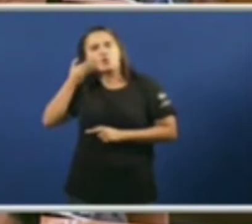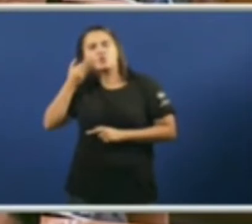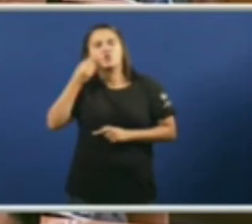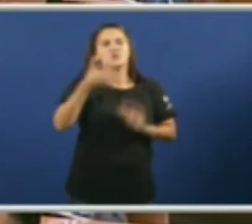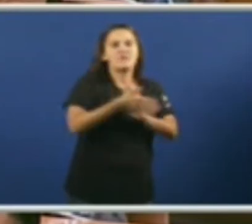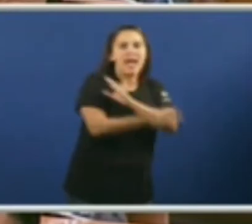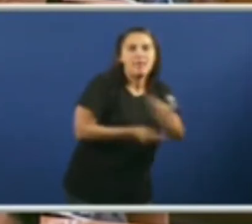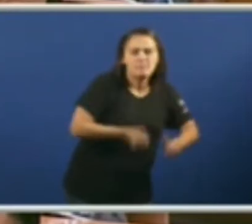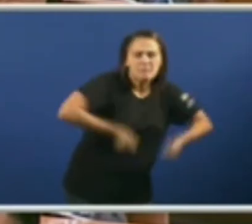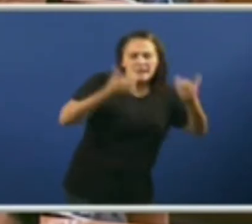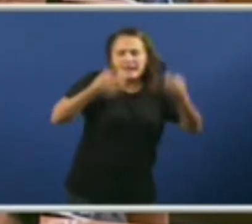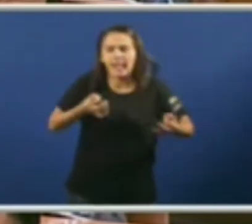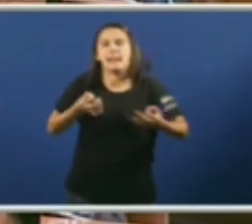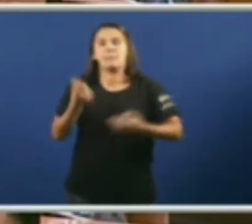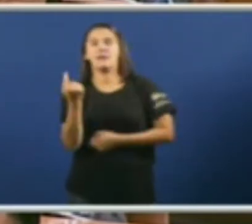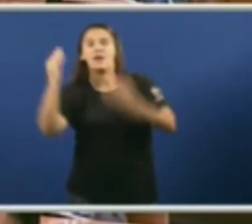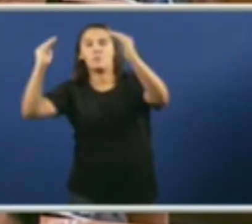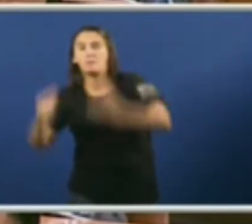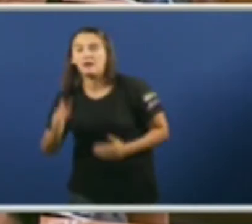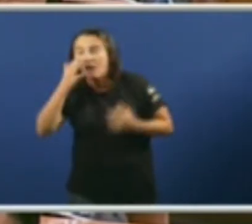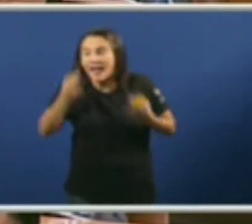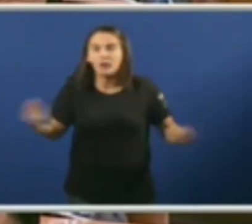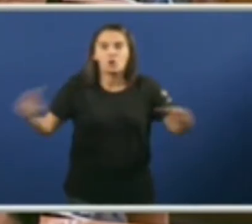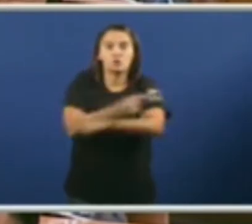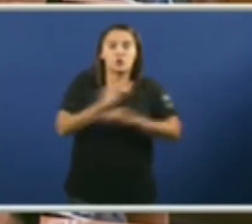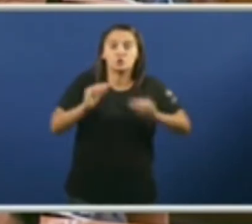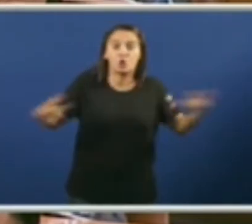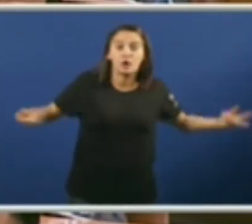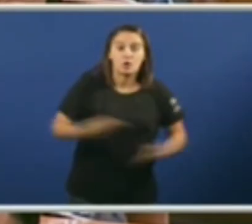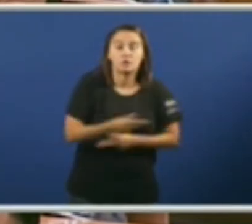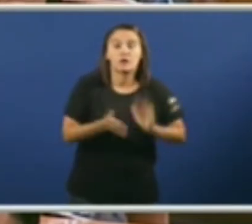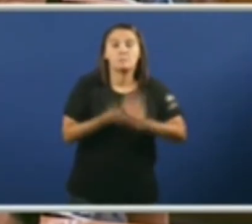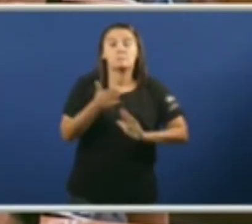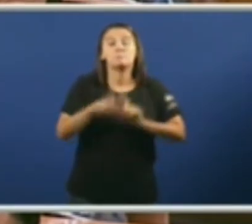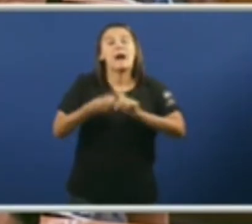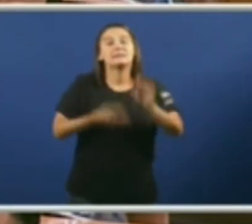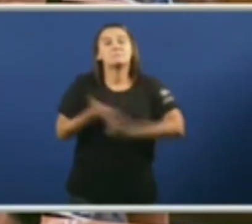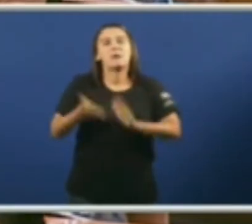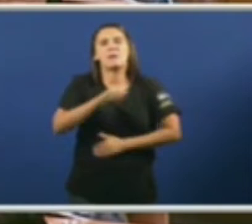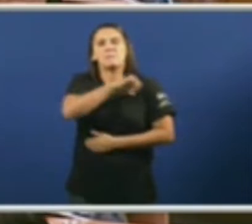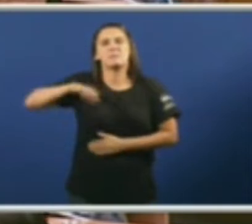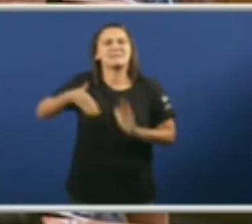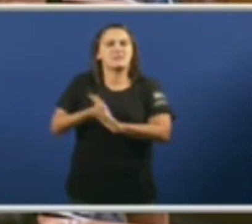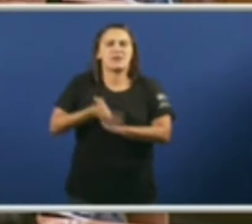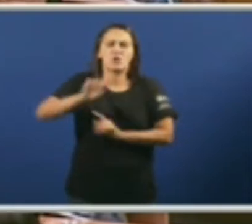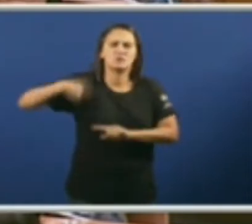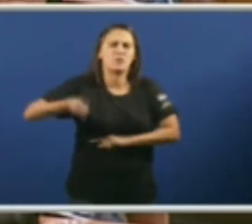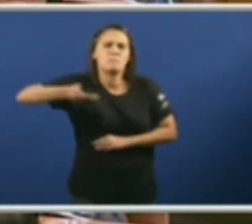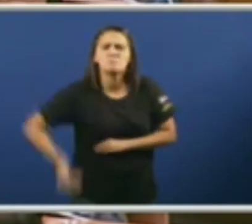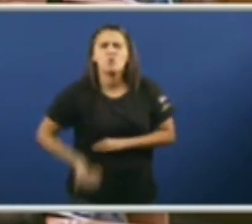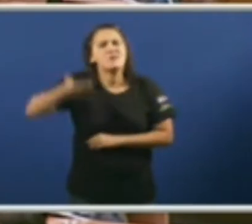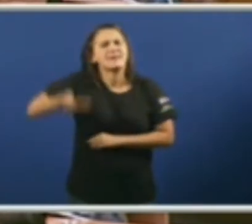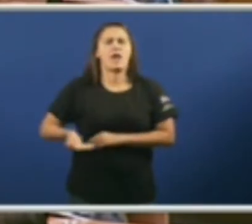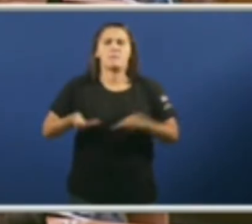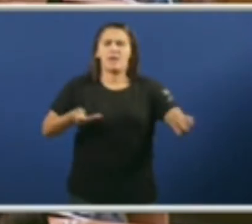menos, porque en realidade o contrario que está pasando é que os recortes e as privatizacións teñen gravísimas consecuencias.